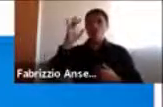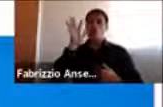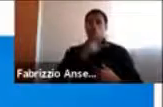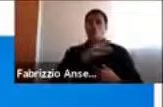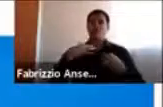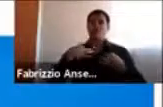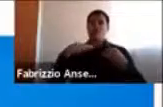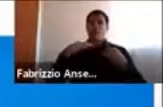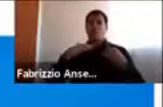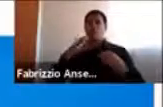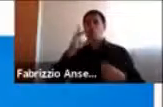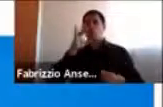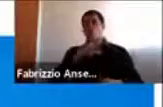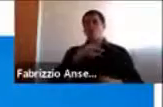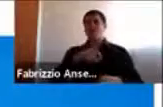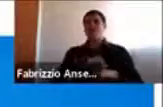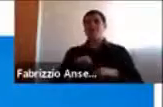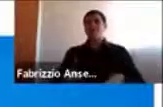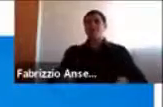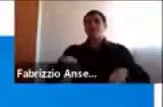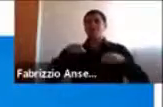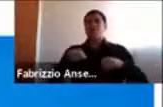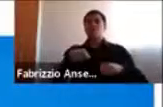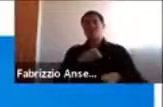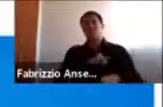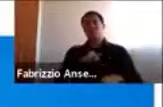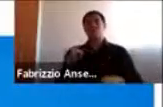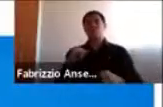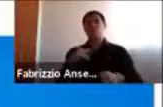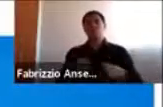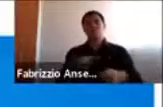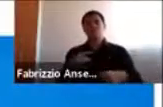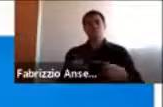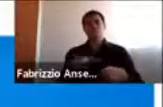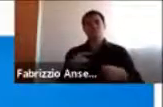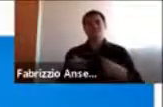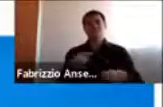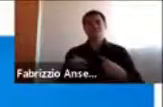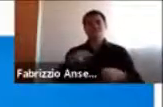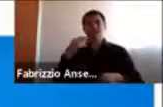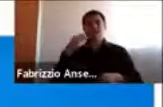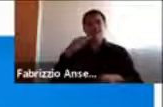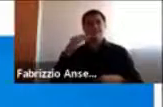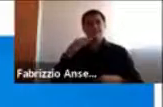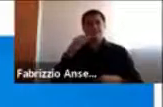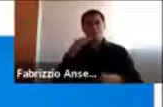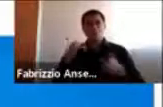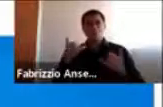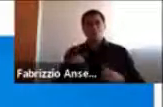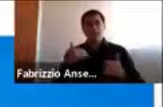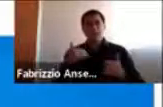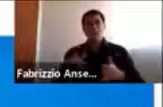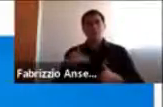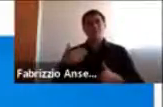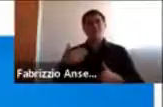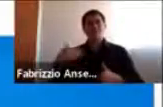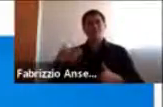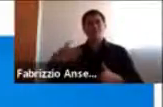posibilidades de estos colores van creciendo a medida que el niño va jugando porque se le van entregando más posibilidades